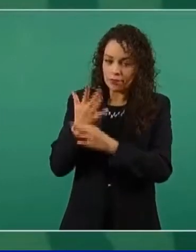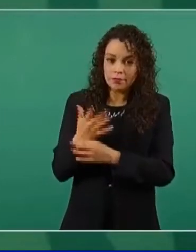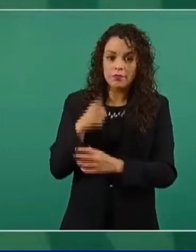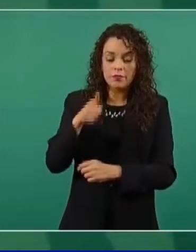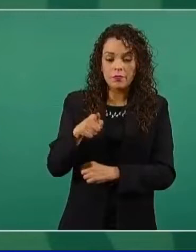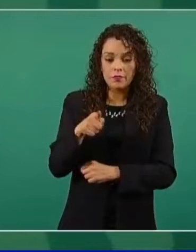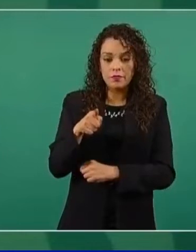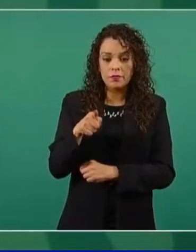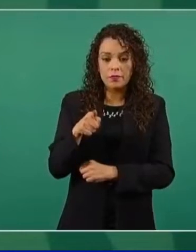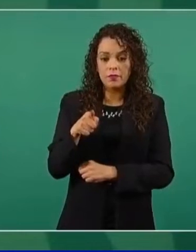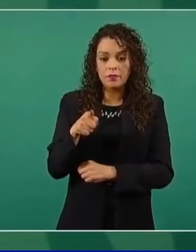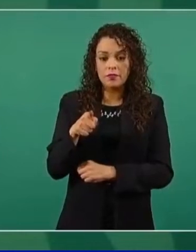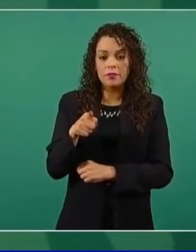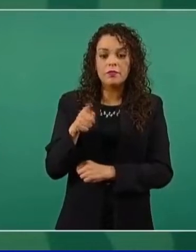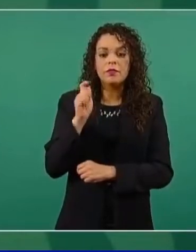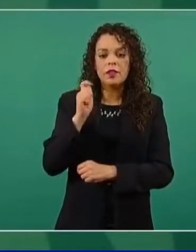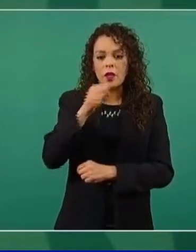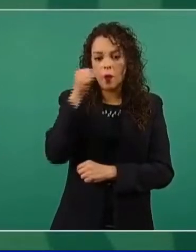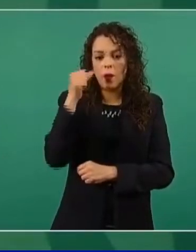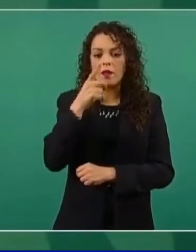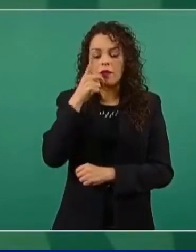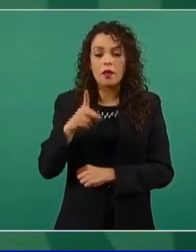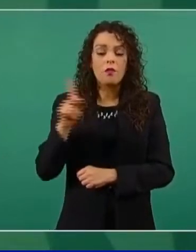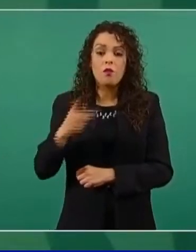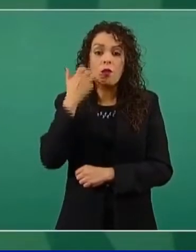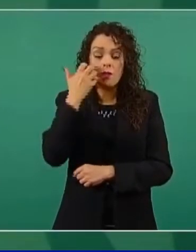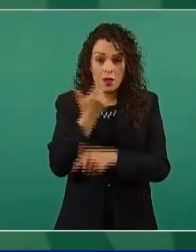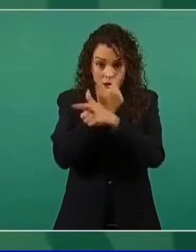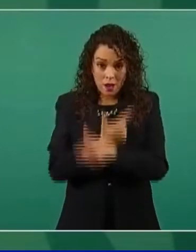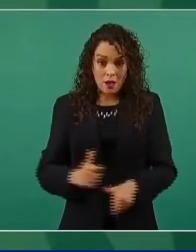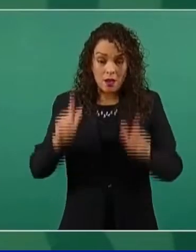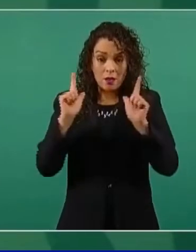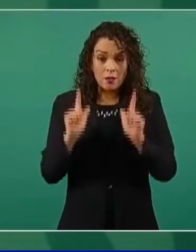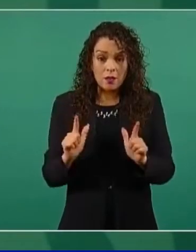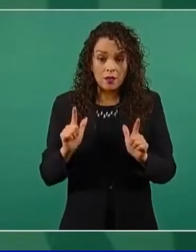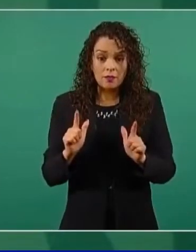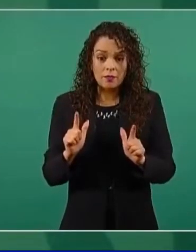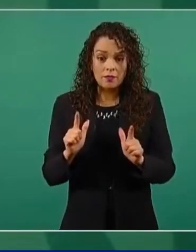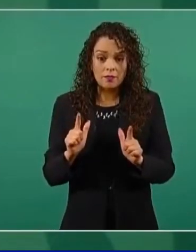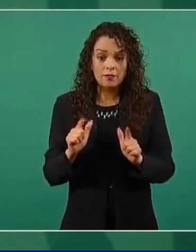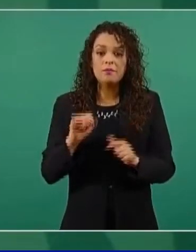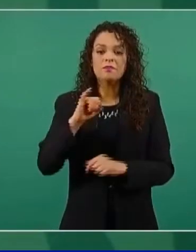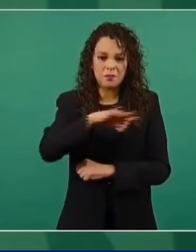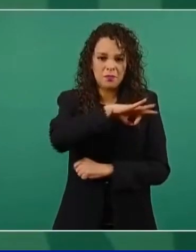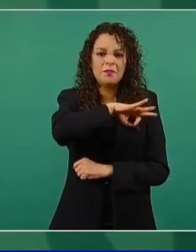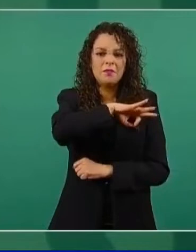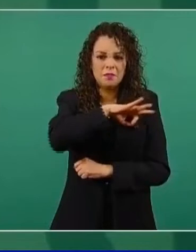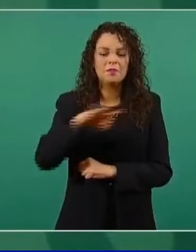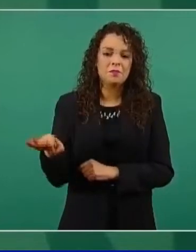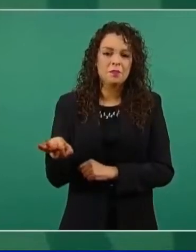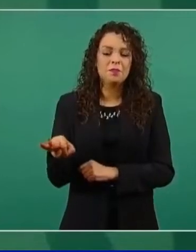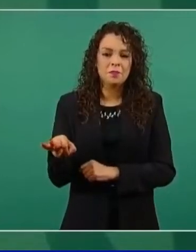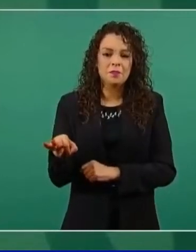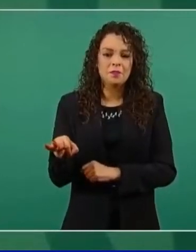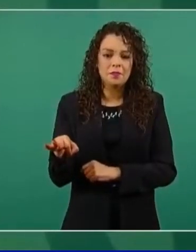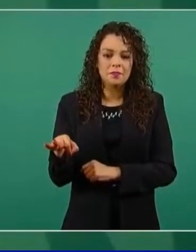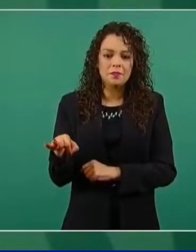Decía, el pueblo que quiere ser libre, lo será.